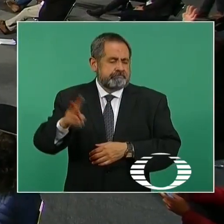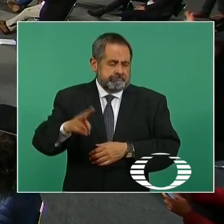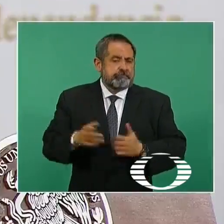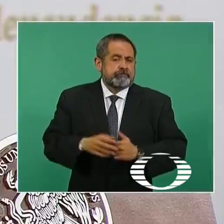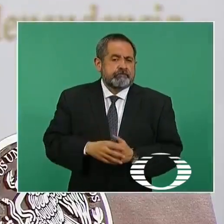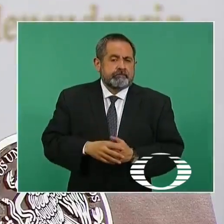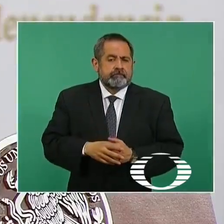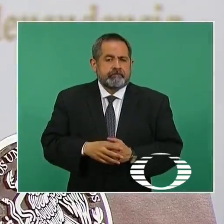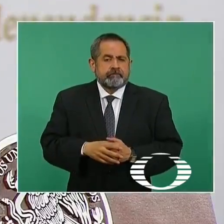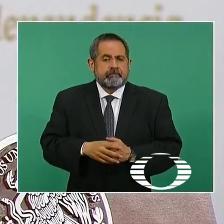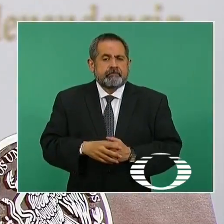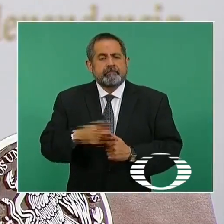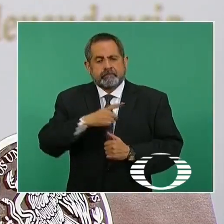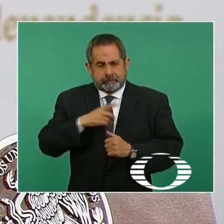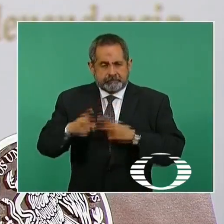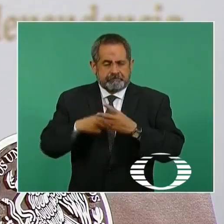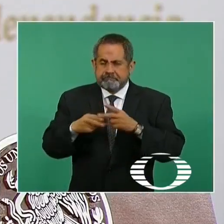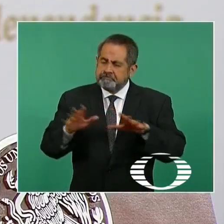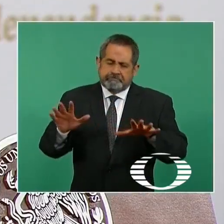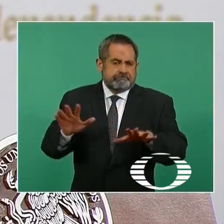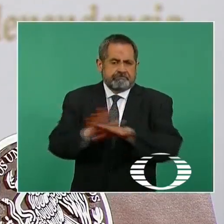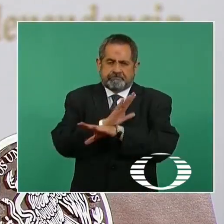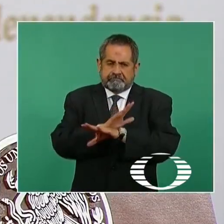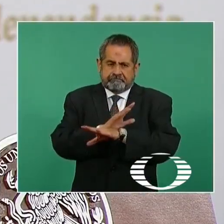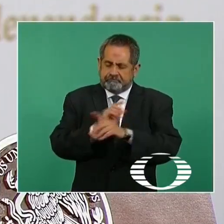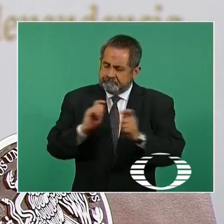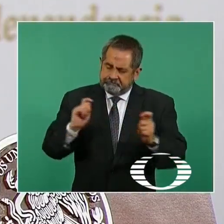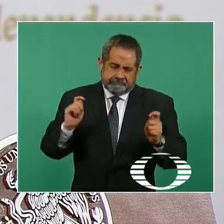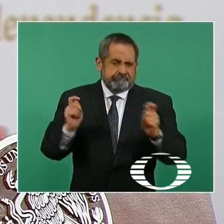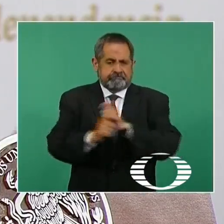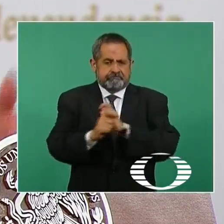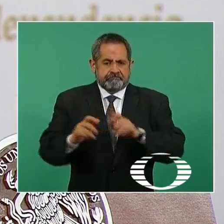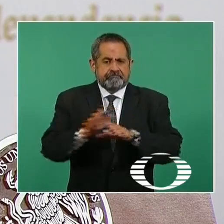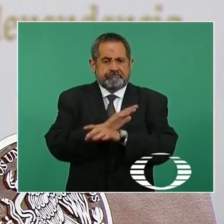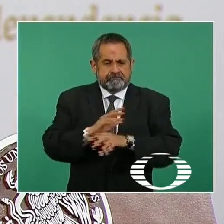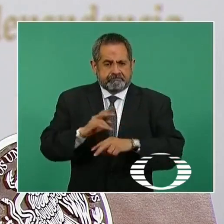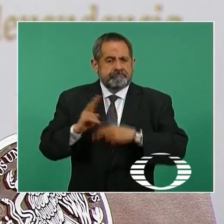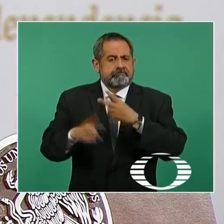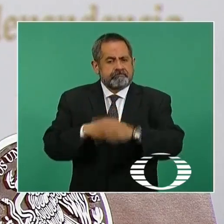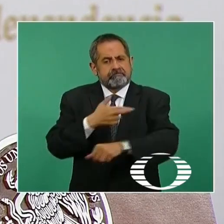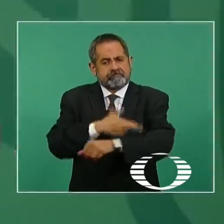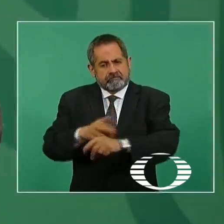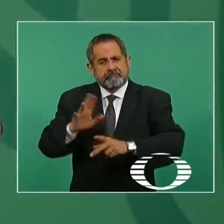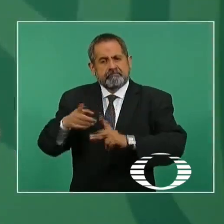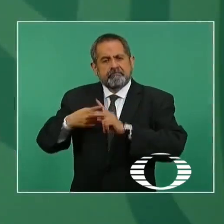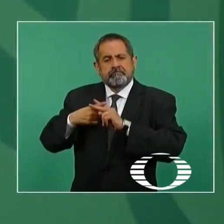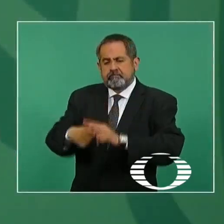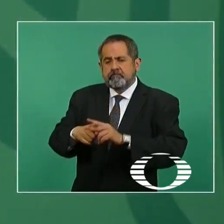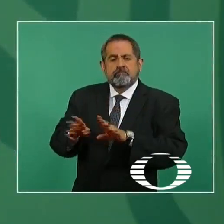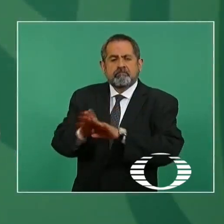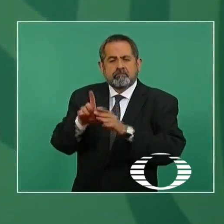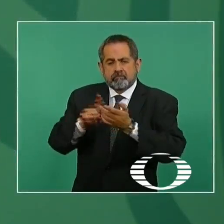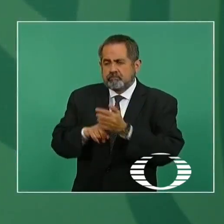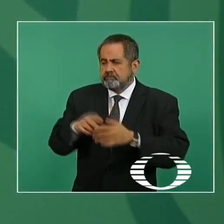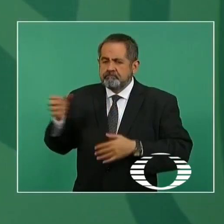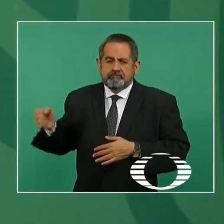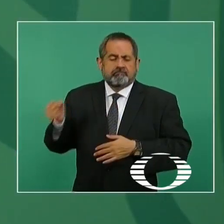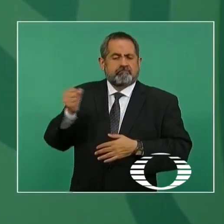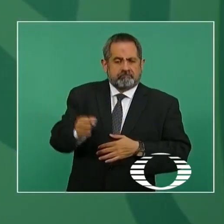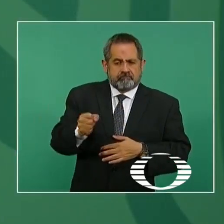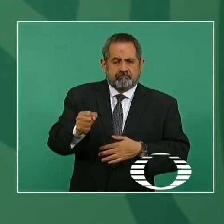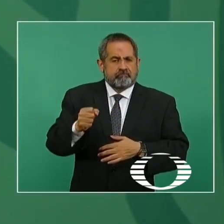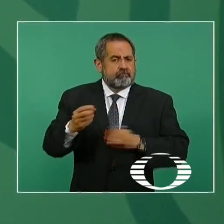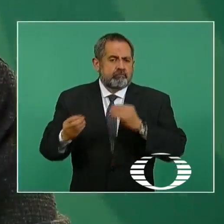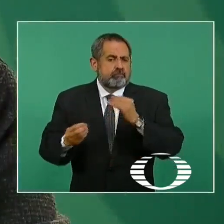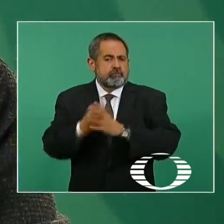debe corregir, transformar, y de hecho ya se empezó con el nombramiento de una